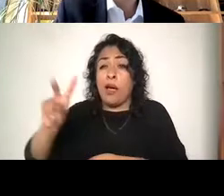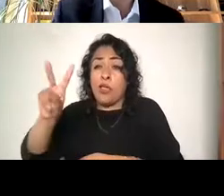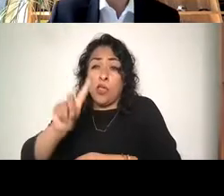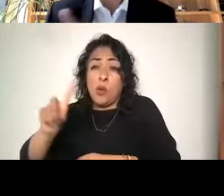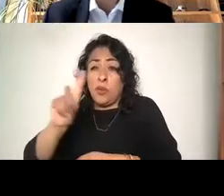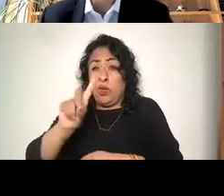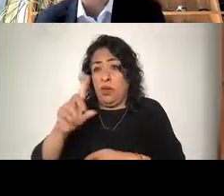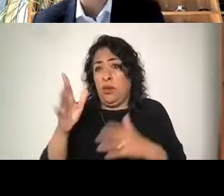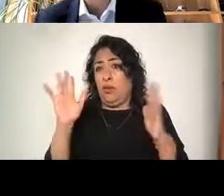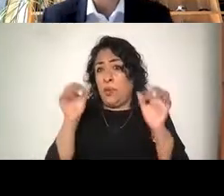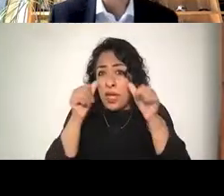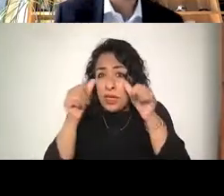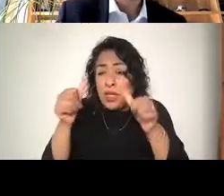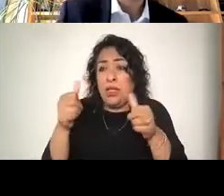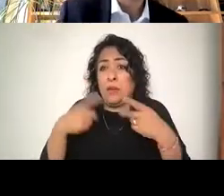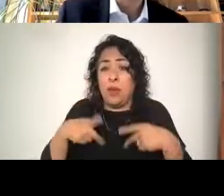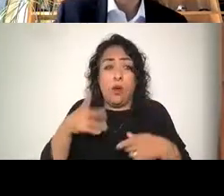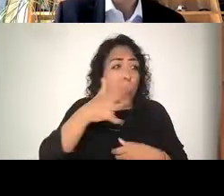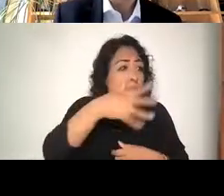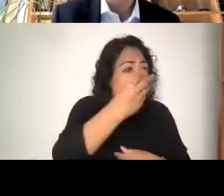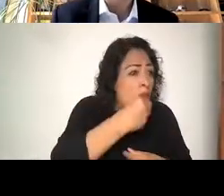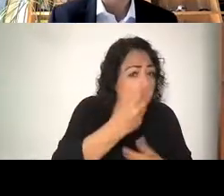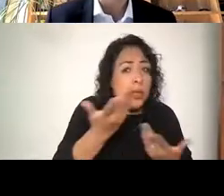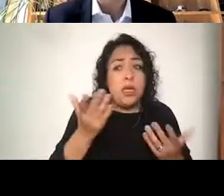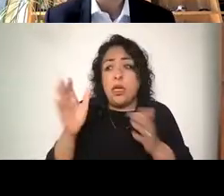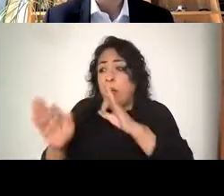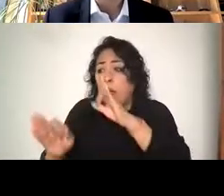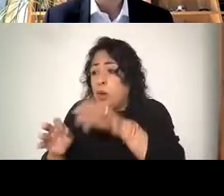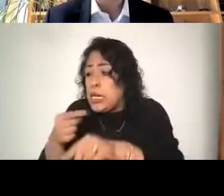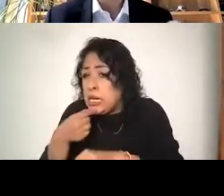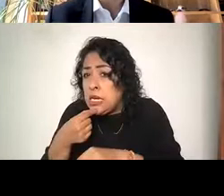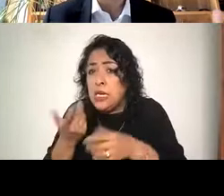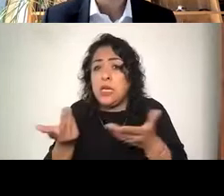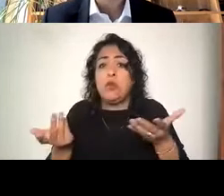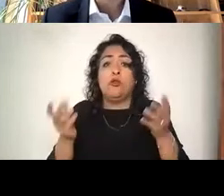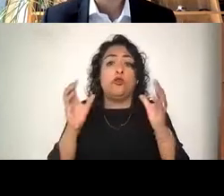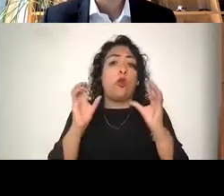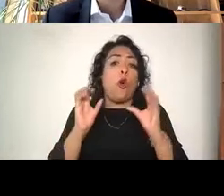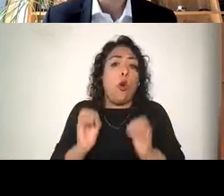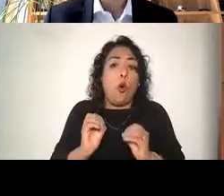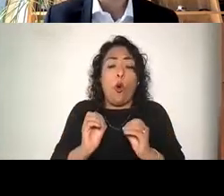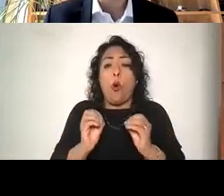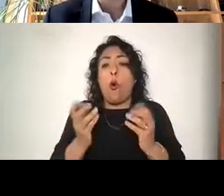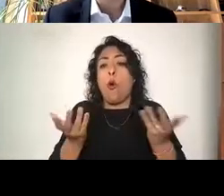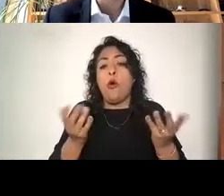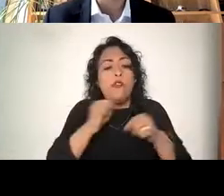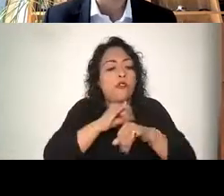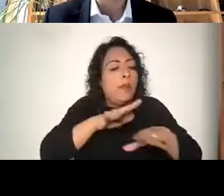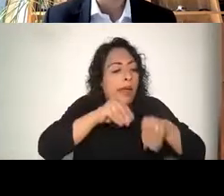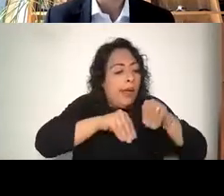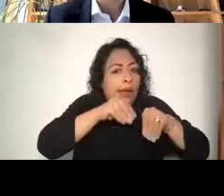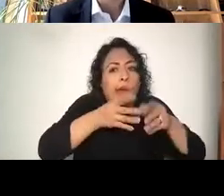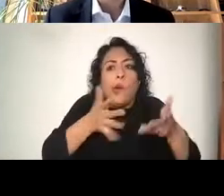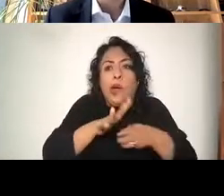las personas, se busca el alimento, se cuida a los niños o se hacen los datos, se trabajan los datos.